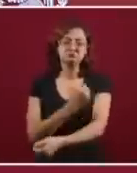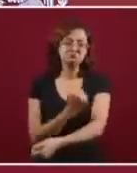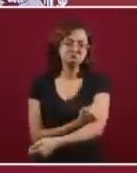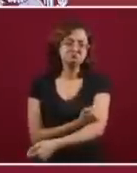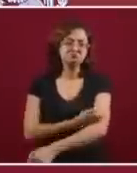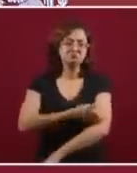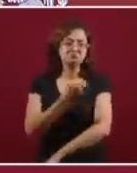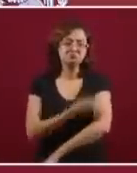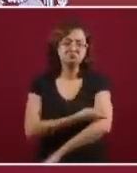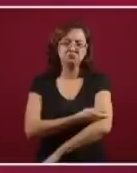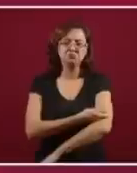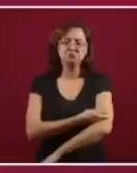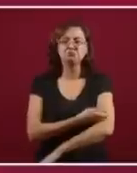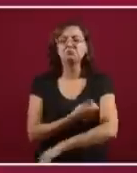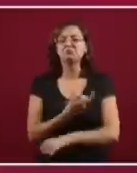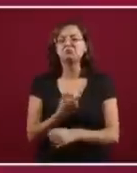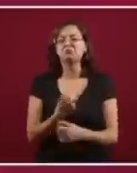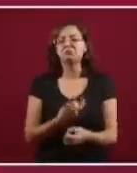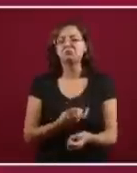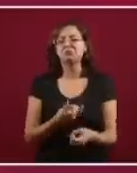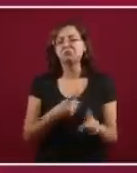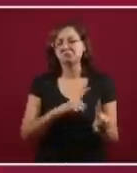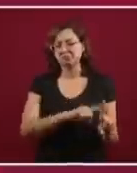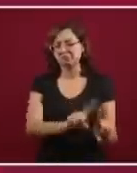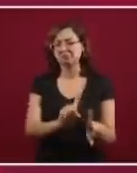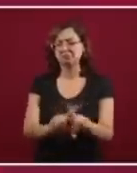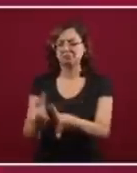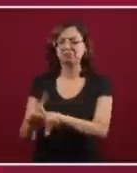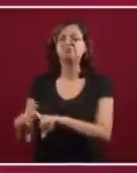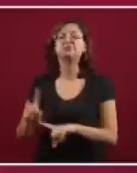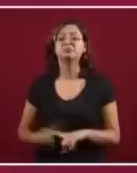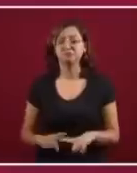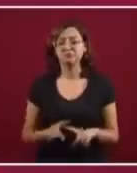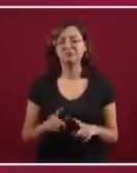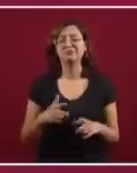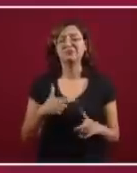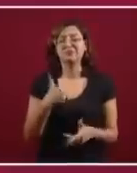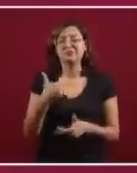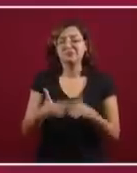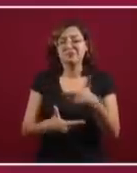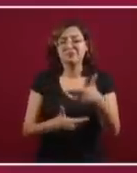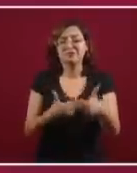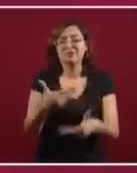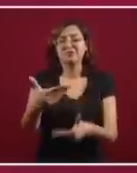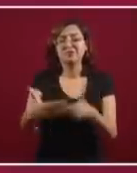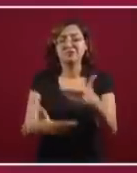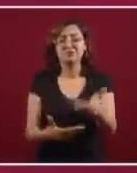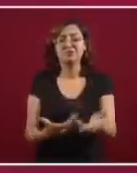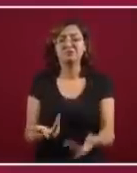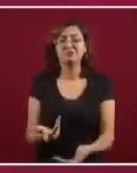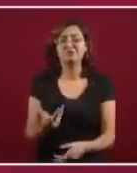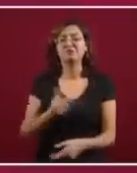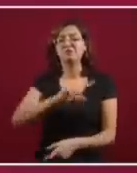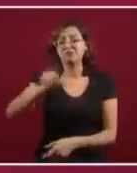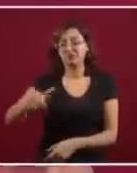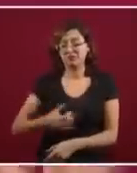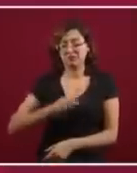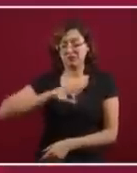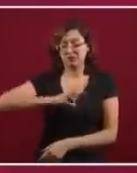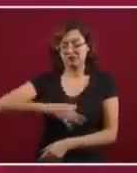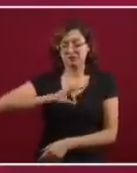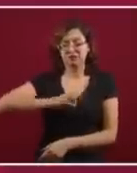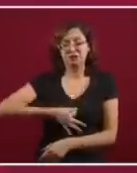para aquellas drogas que se administran de manera inyectable son un elemento de propagación de ciertas infecciones